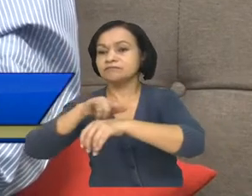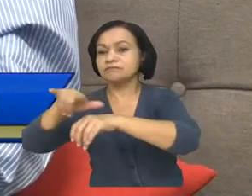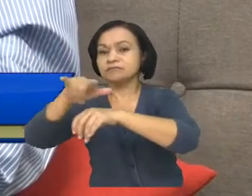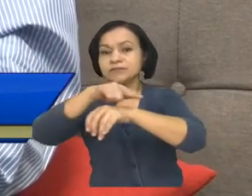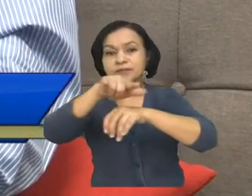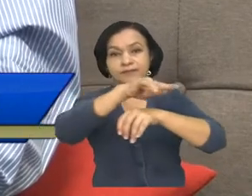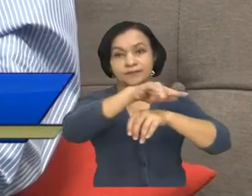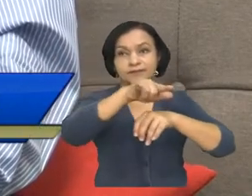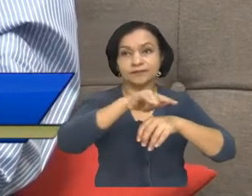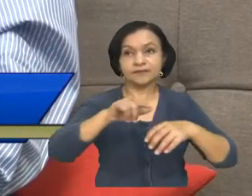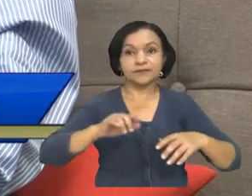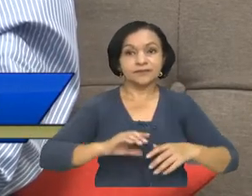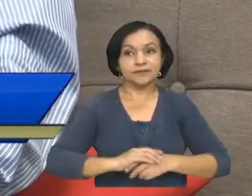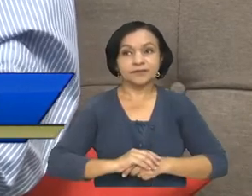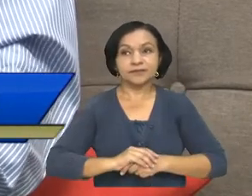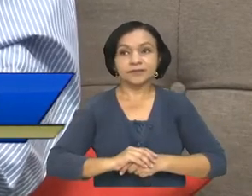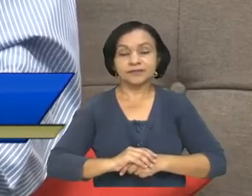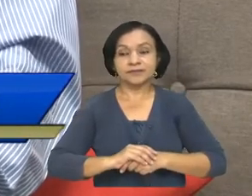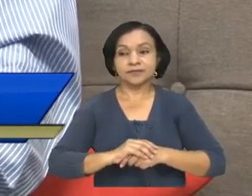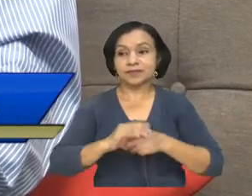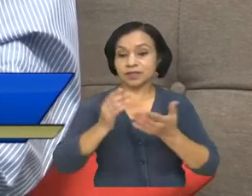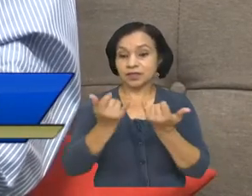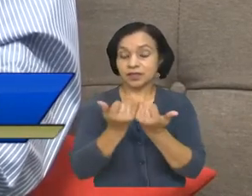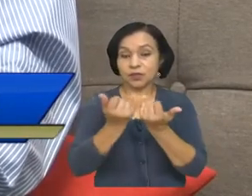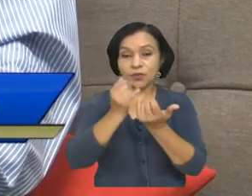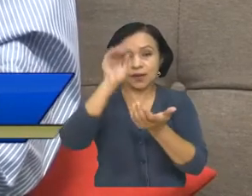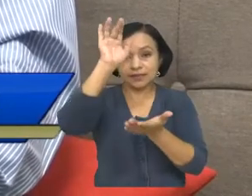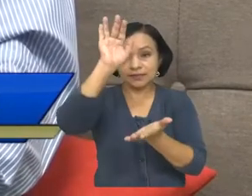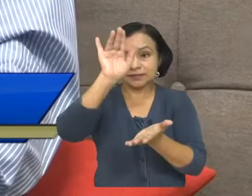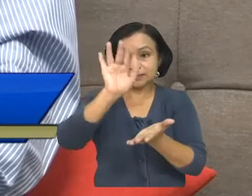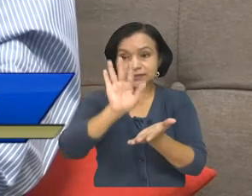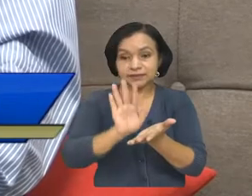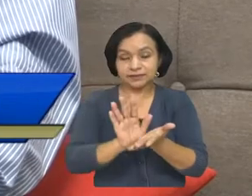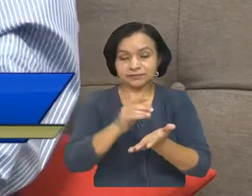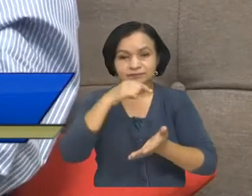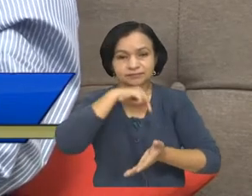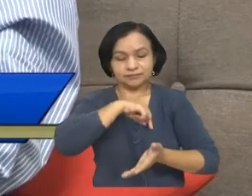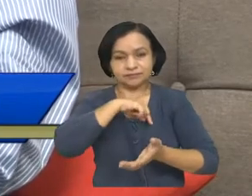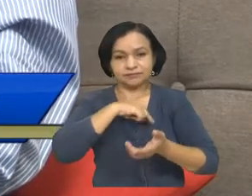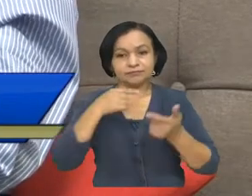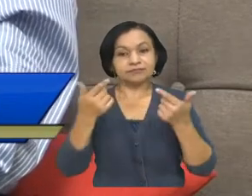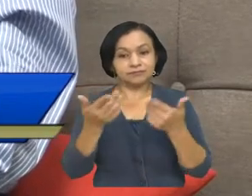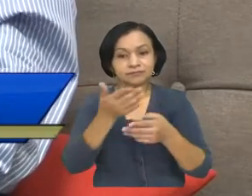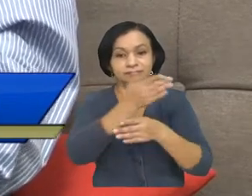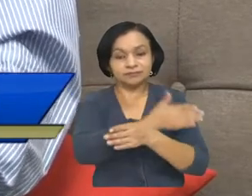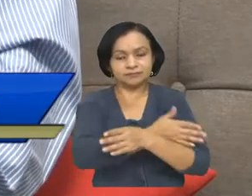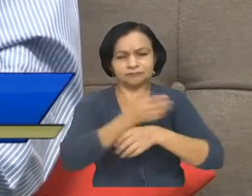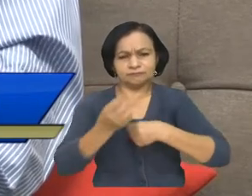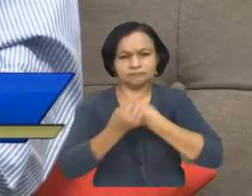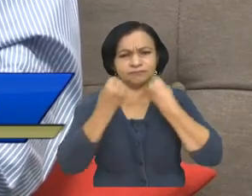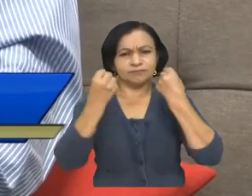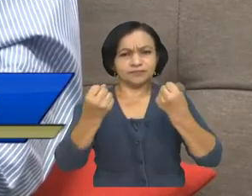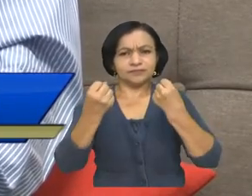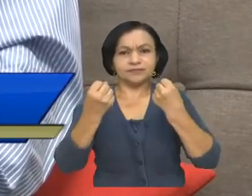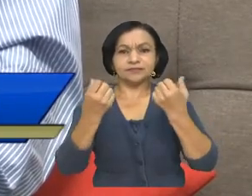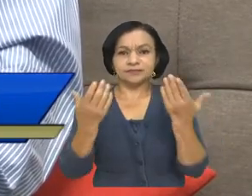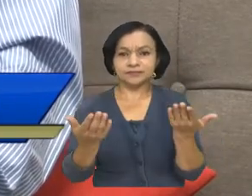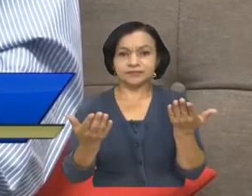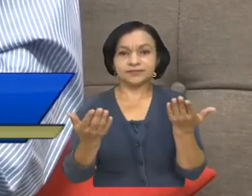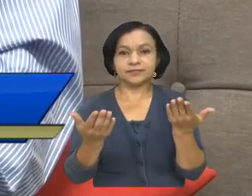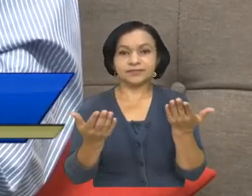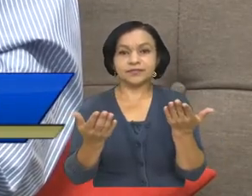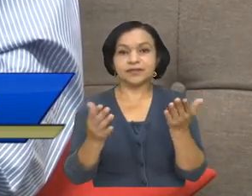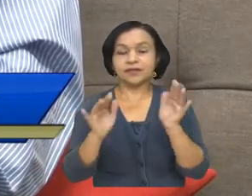uno, cuando el mismo espíritu de combatiente popular, pues te da fuerza. Y justamente